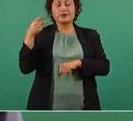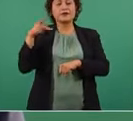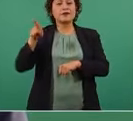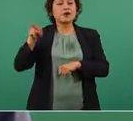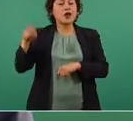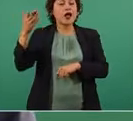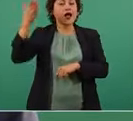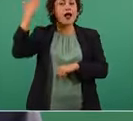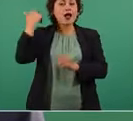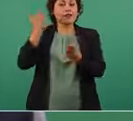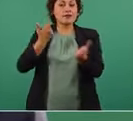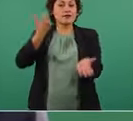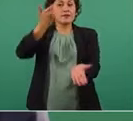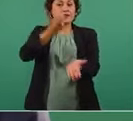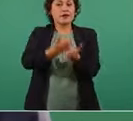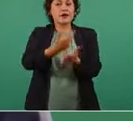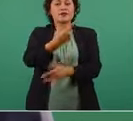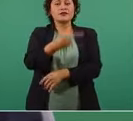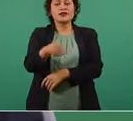120 millones de dólares